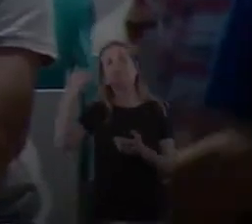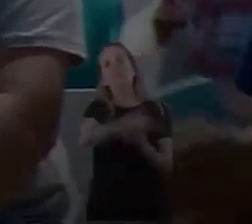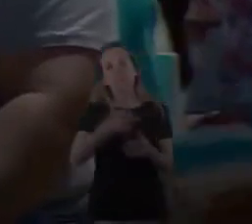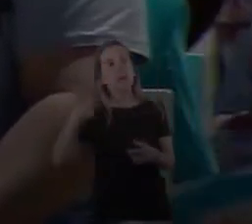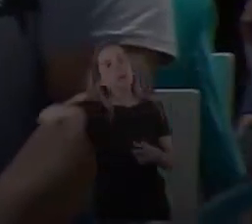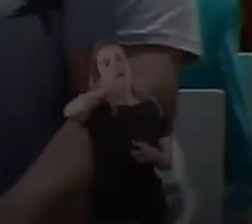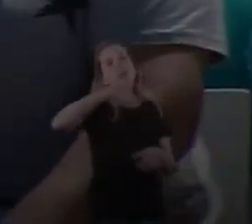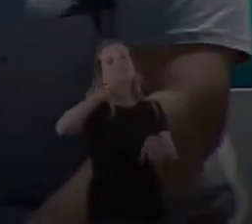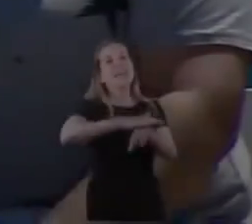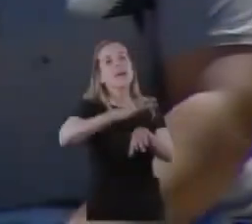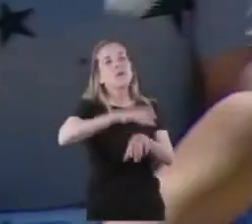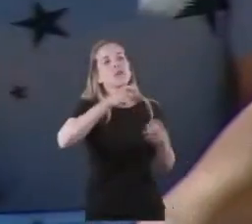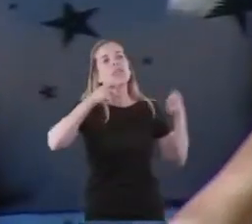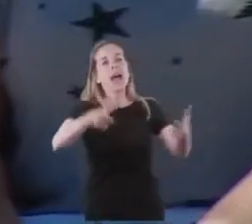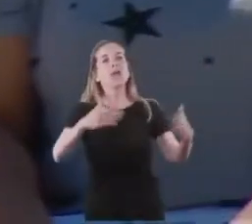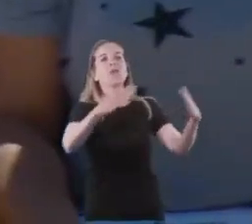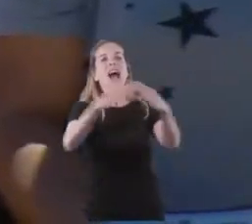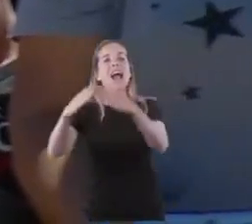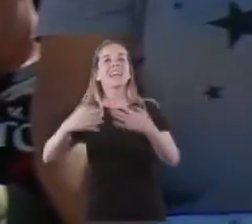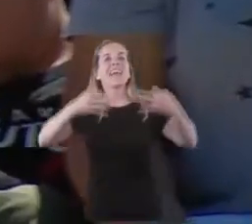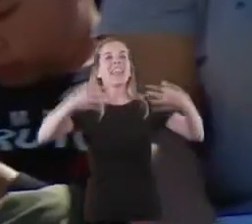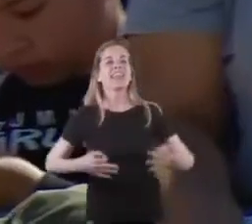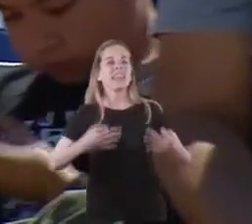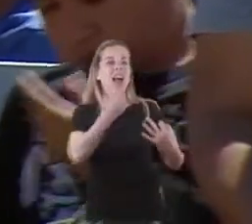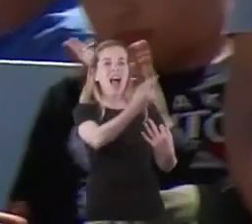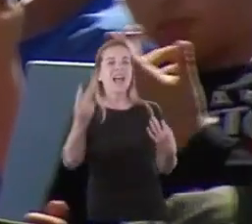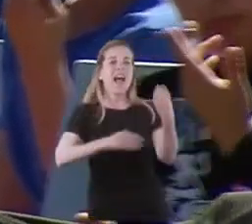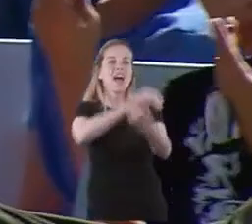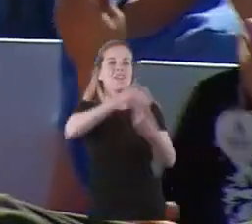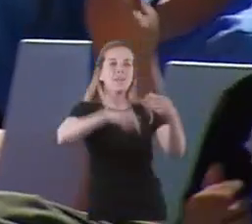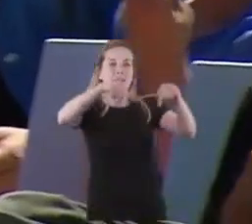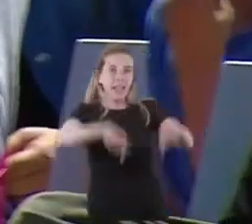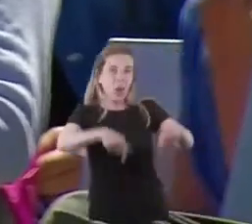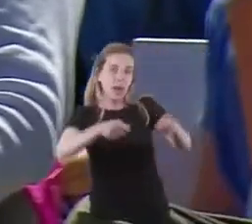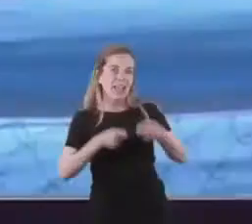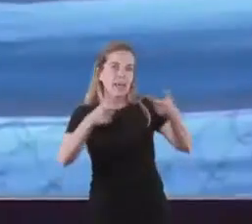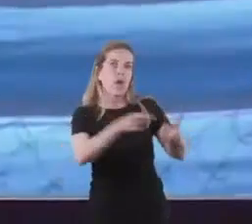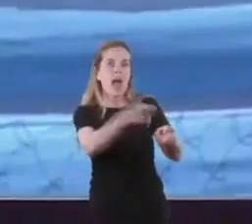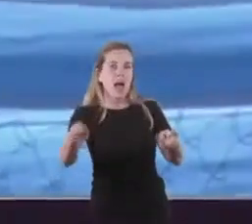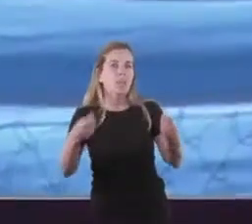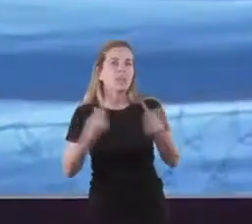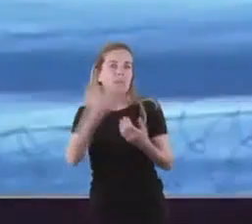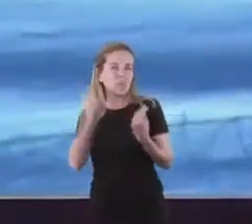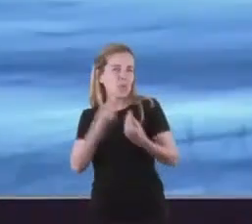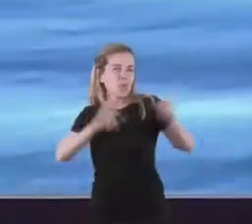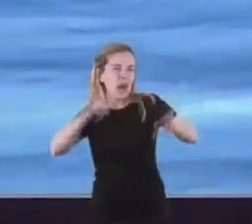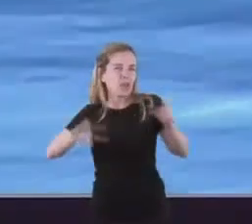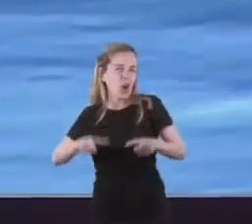háganse cargo de darle una vivienda digna a quienes hoy no la tienen y viven en la